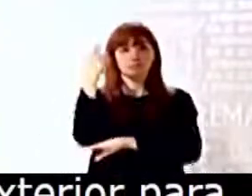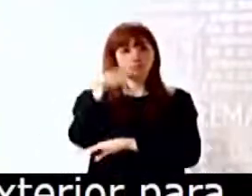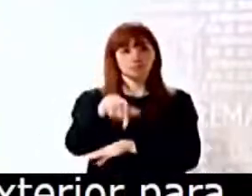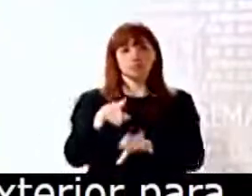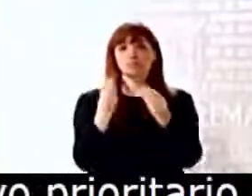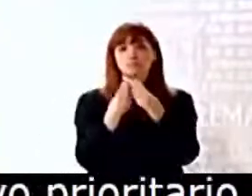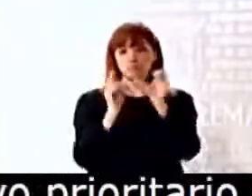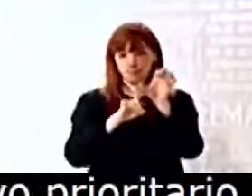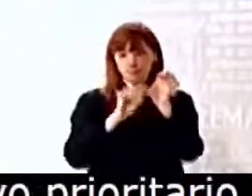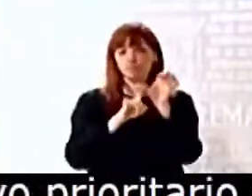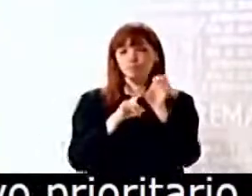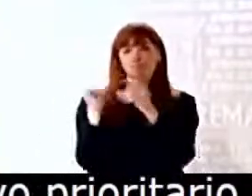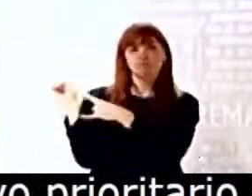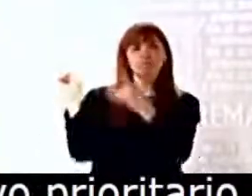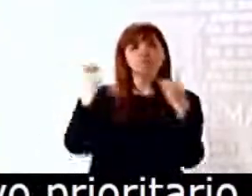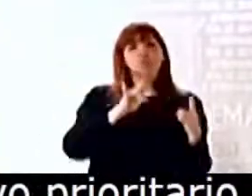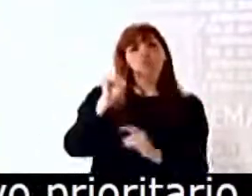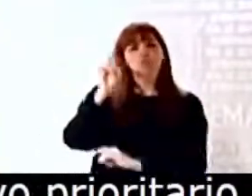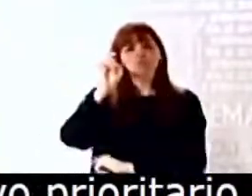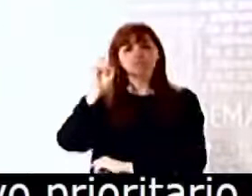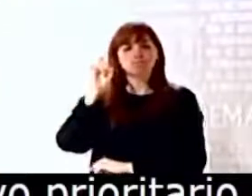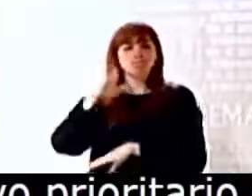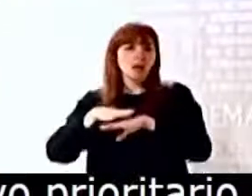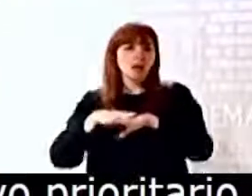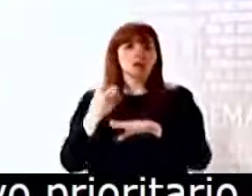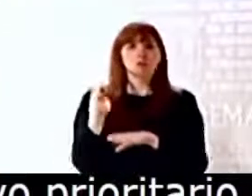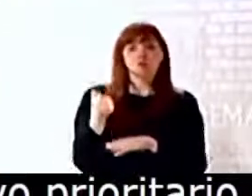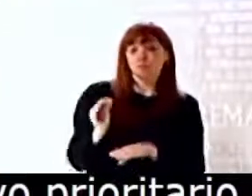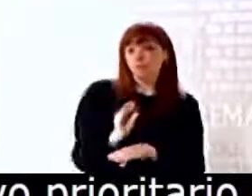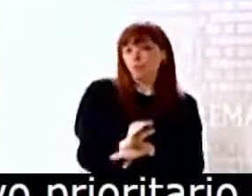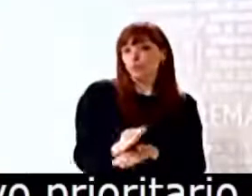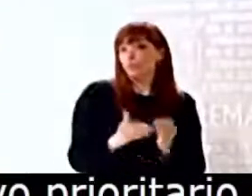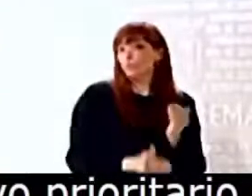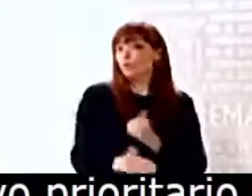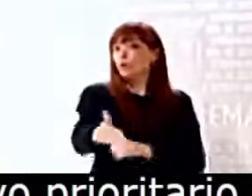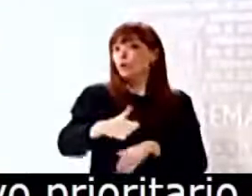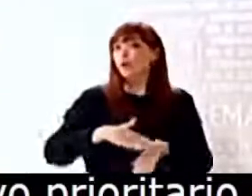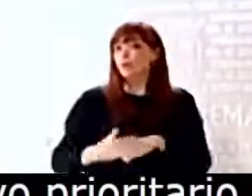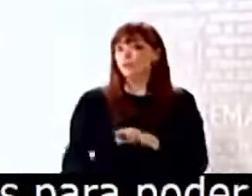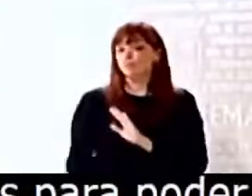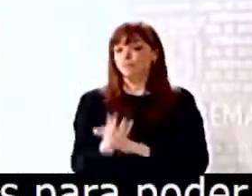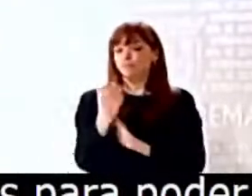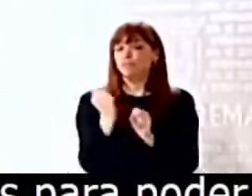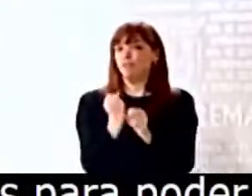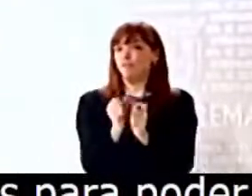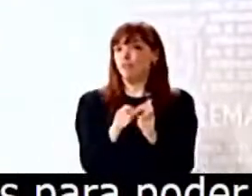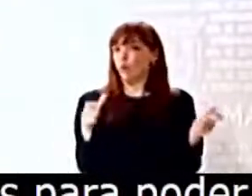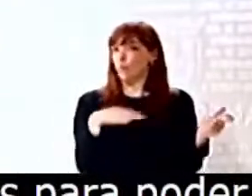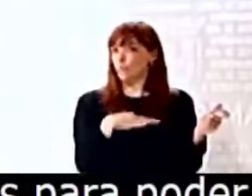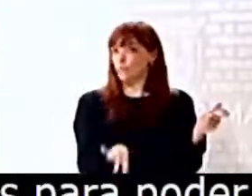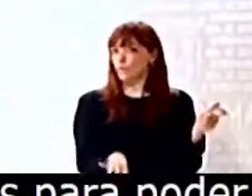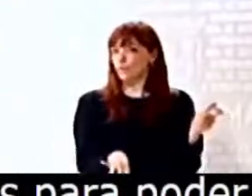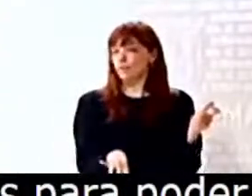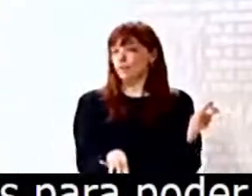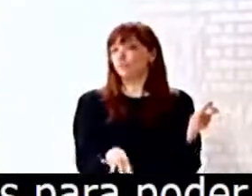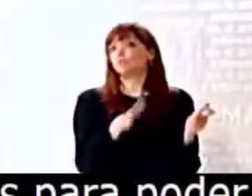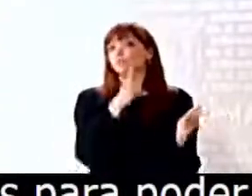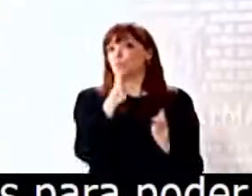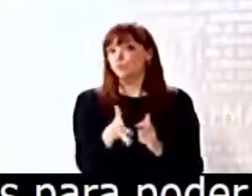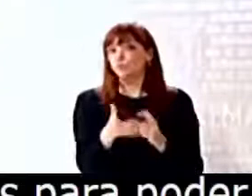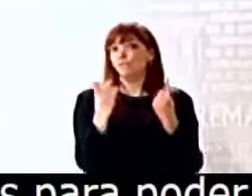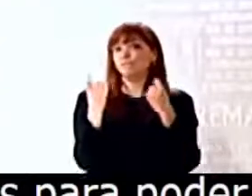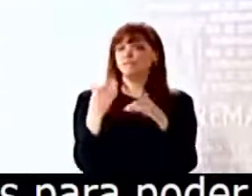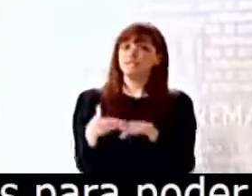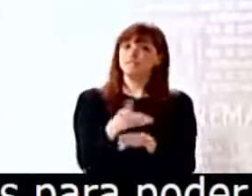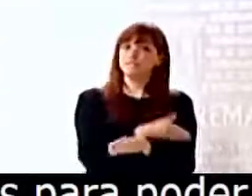Extremadura, atraer inversiones para poder generar empleo. Y para ello es